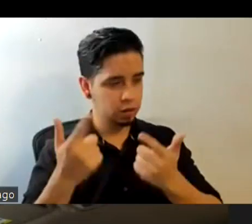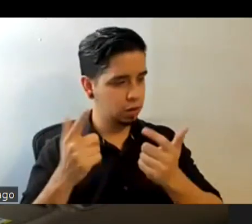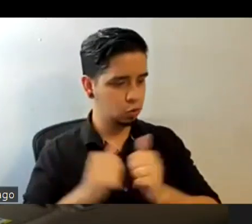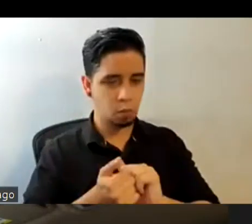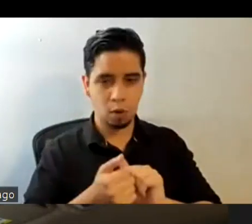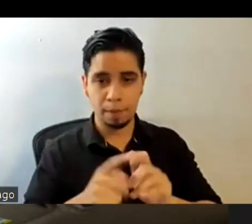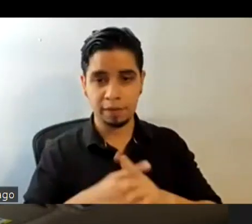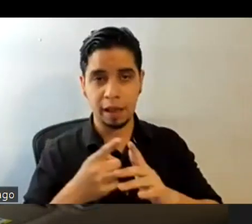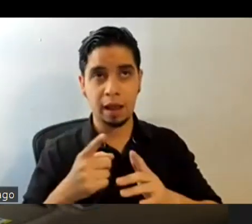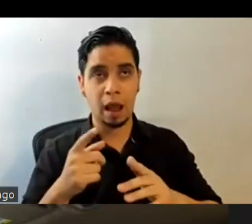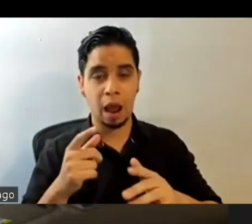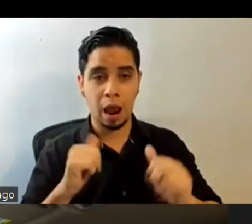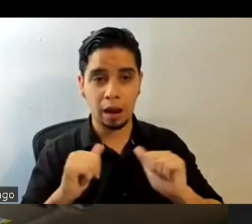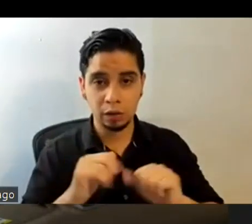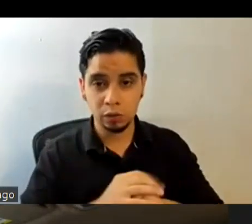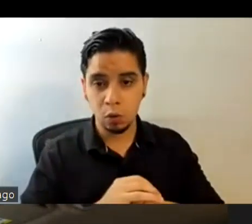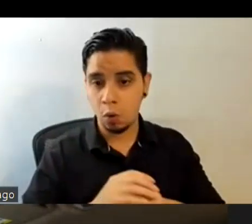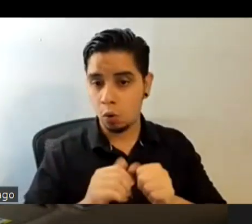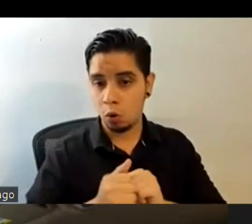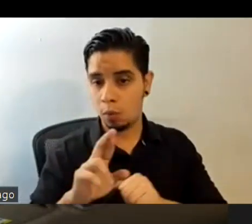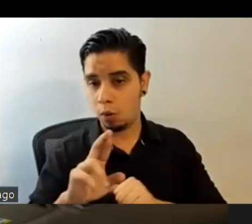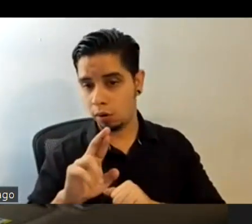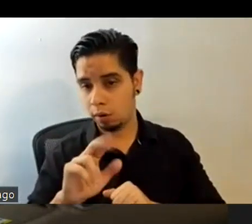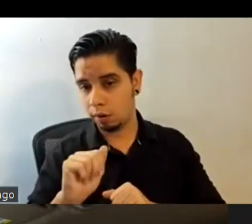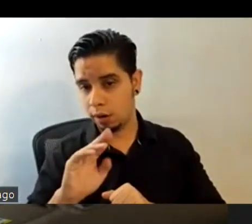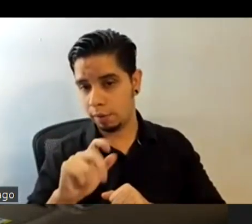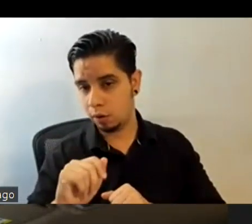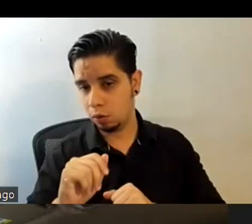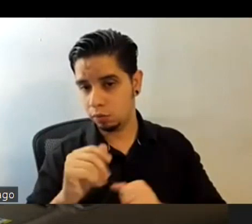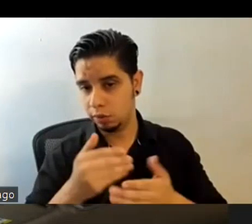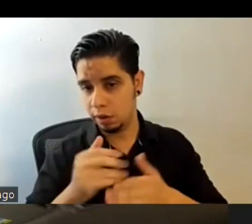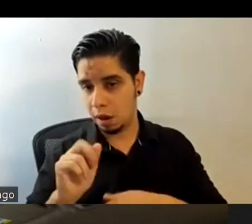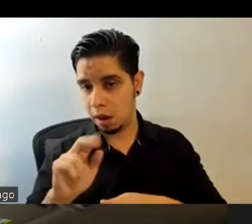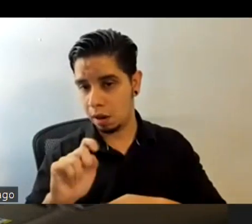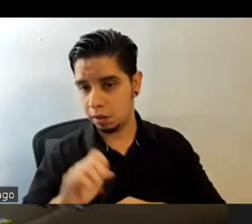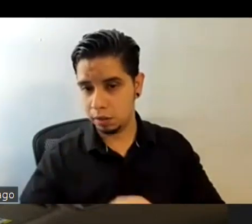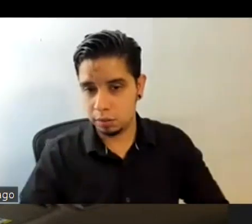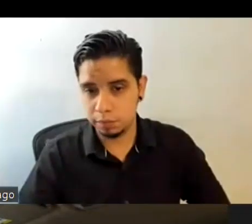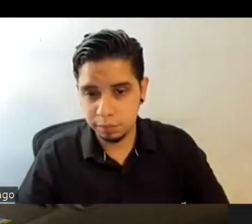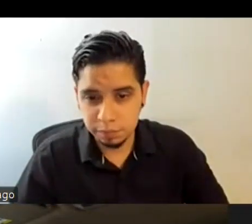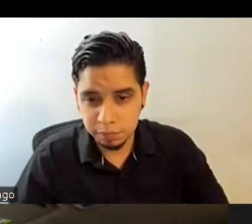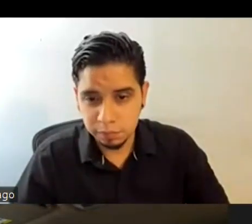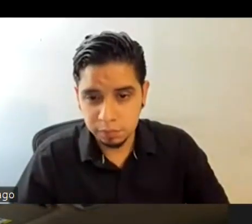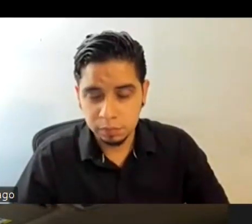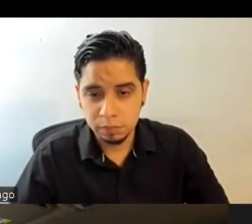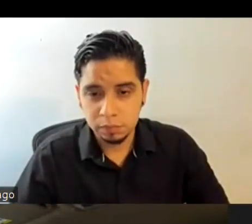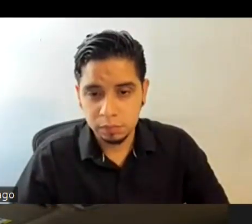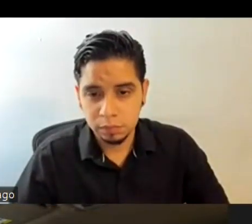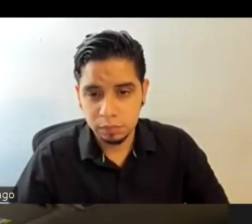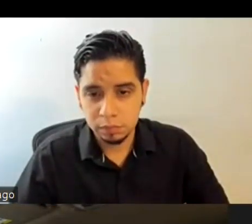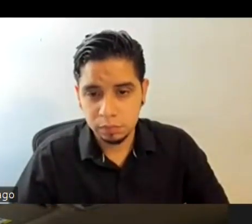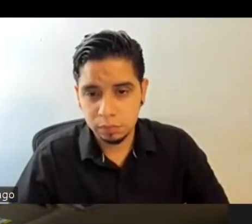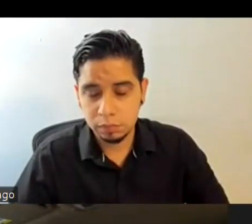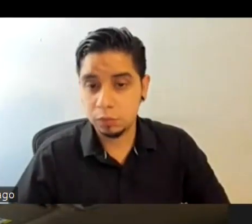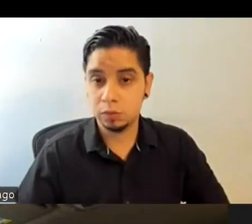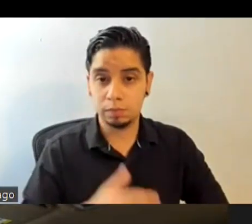José Ravelo? ¿O cómo José Ravelo llega al arte? Bueno, esa es una historia interesante